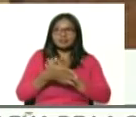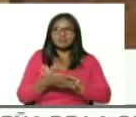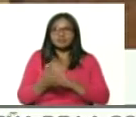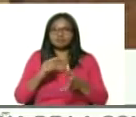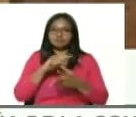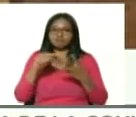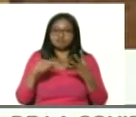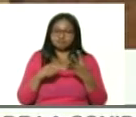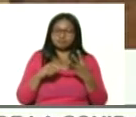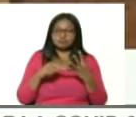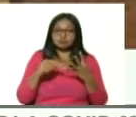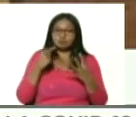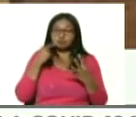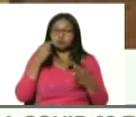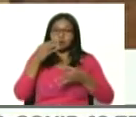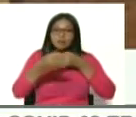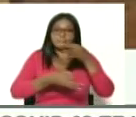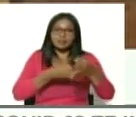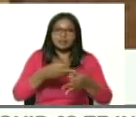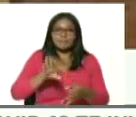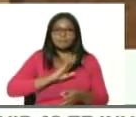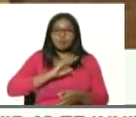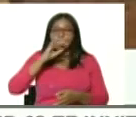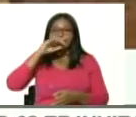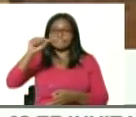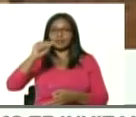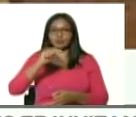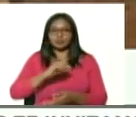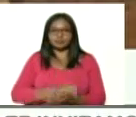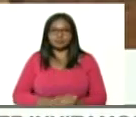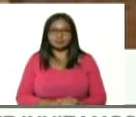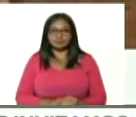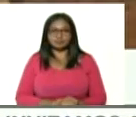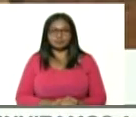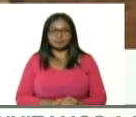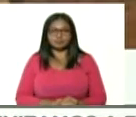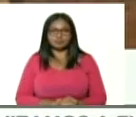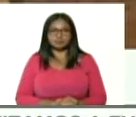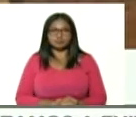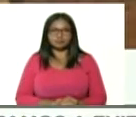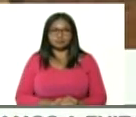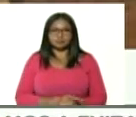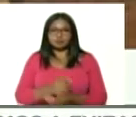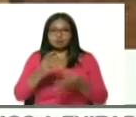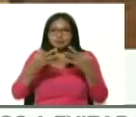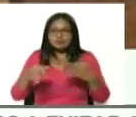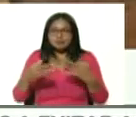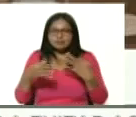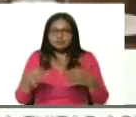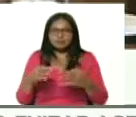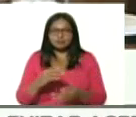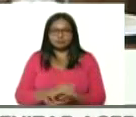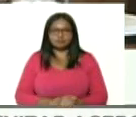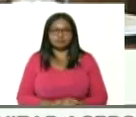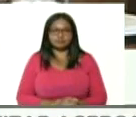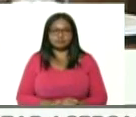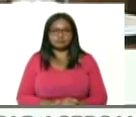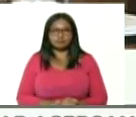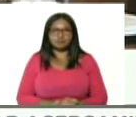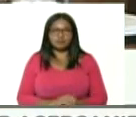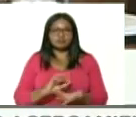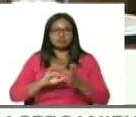análisis marxista de Nicolás Maduro? ¿Ah? Es sencillo. Y uno va